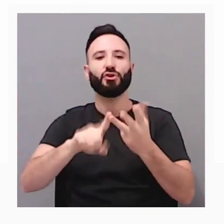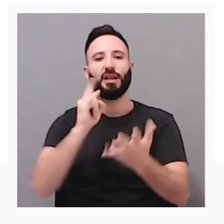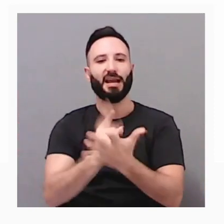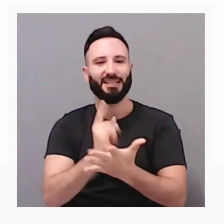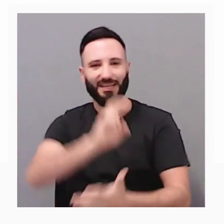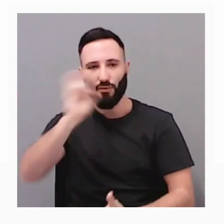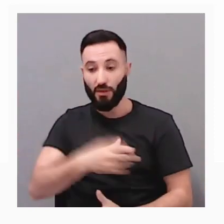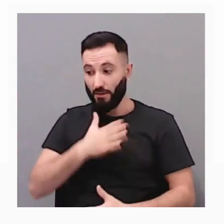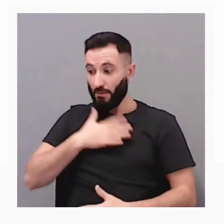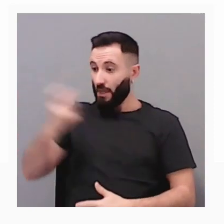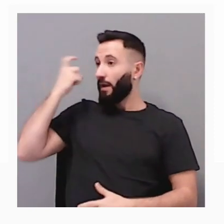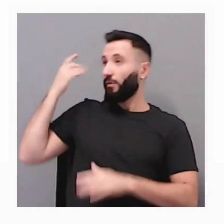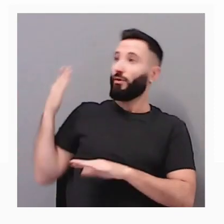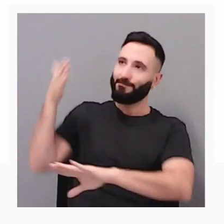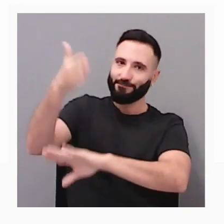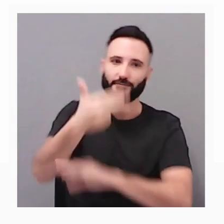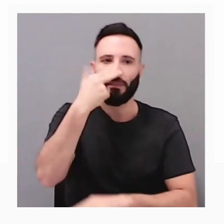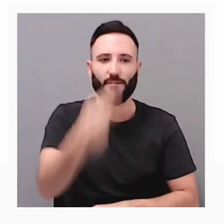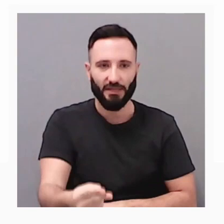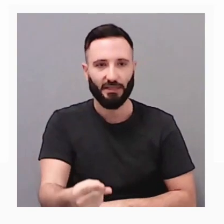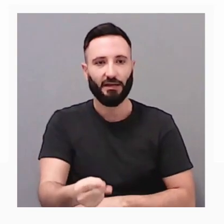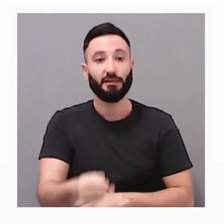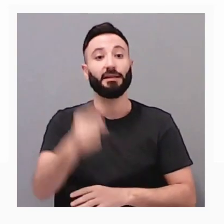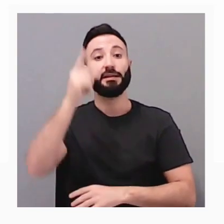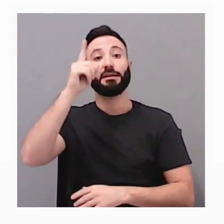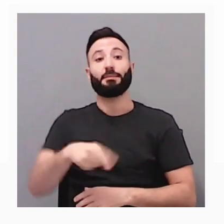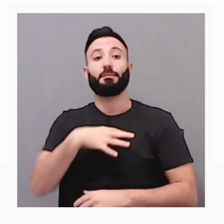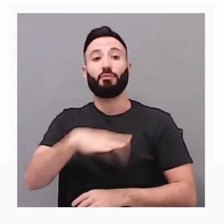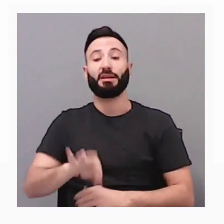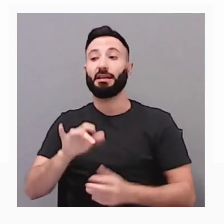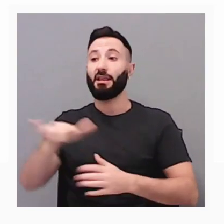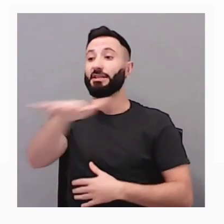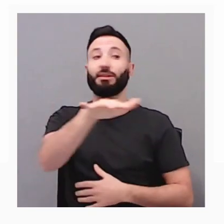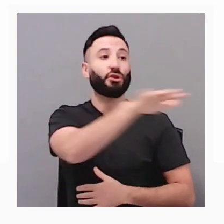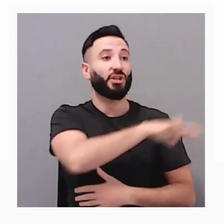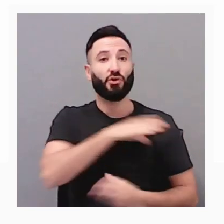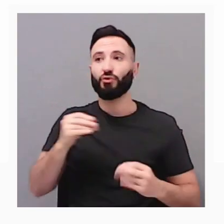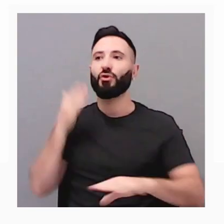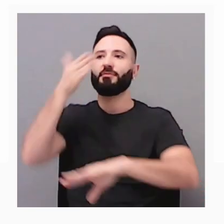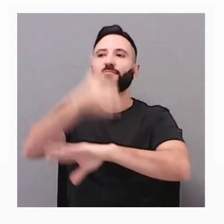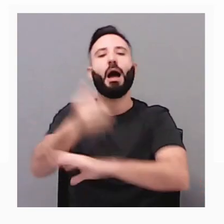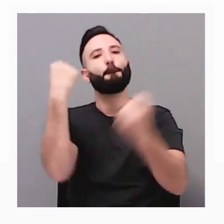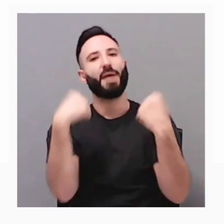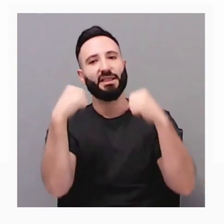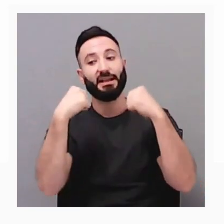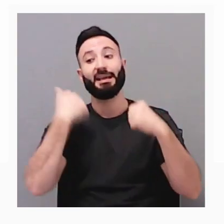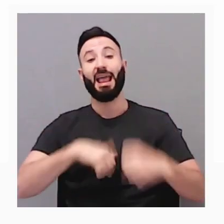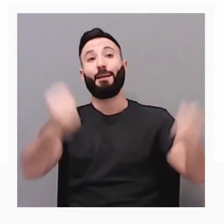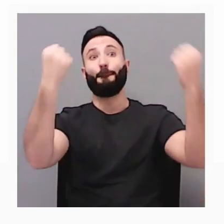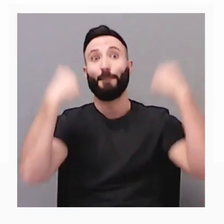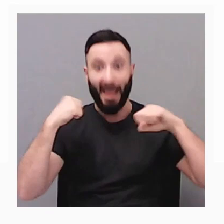nuestro alumnado pues va allí. Y probablemente en muchos de estos sitios luego se quedan haciendo práctica. Y una vez que se quedan haciendo